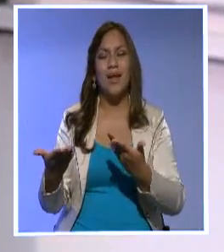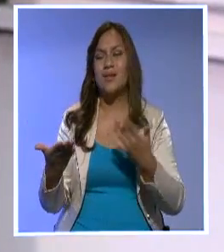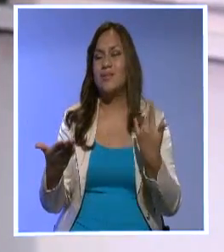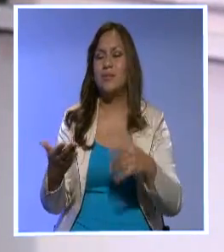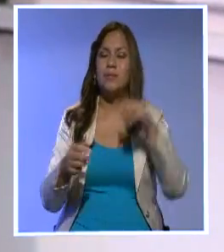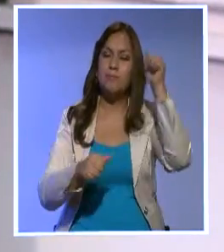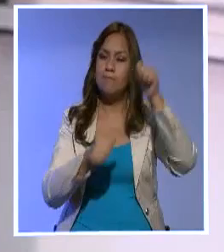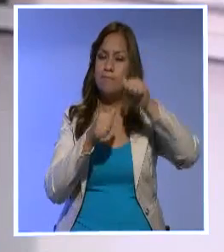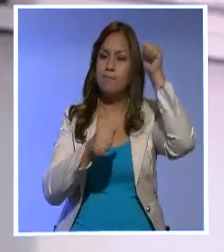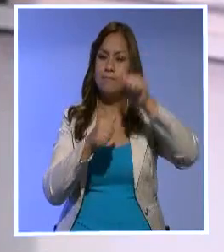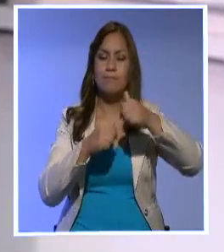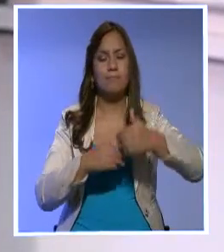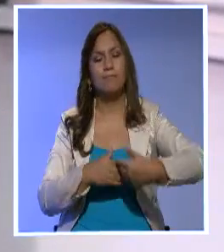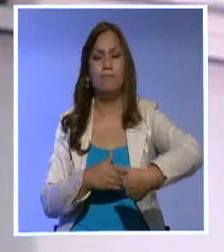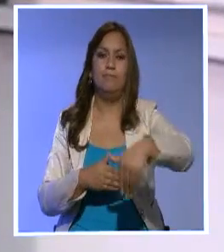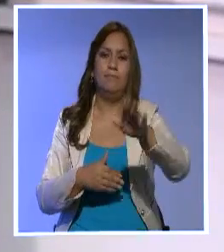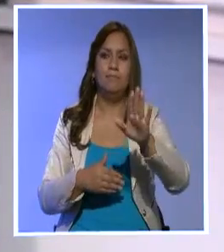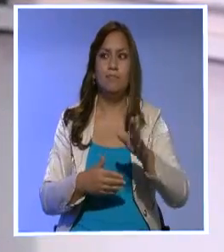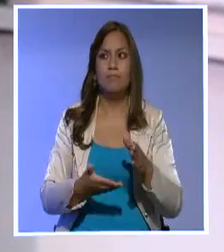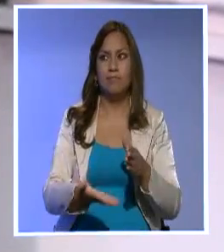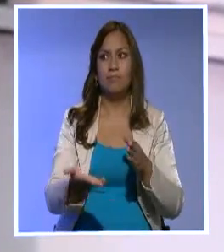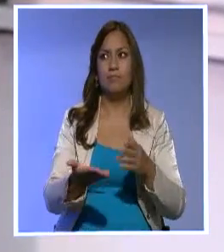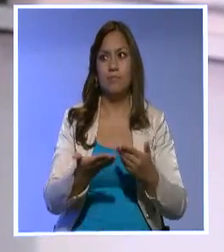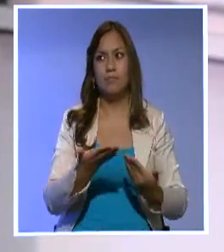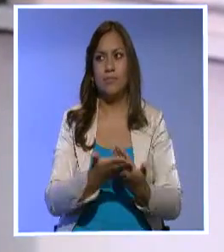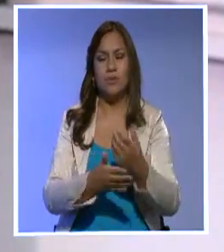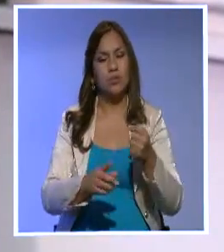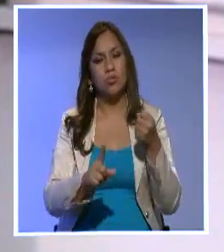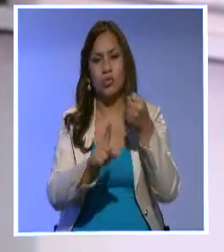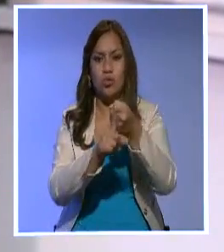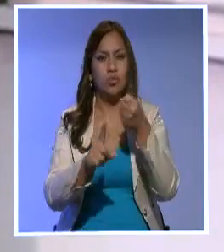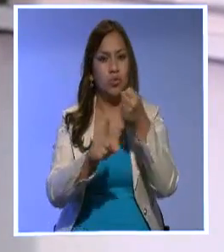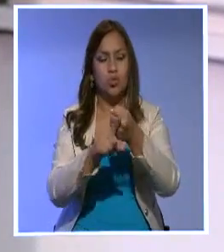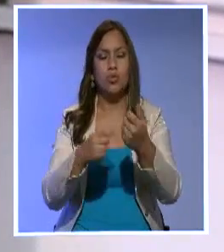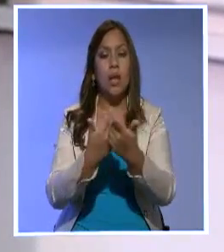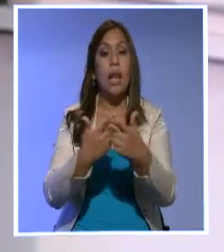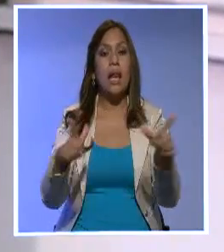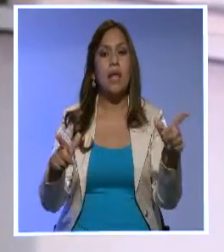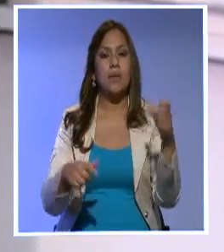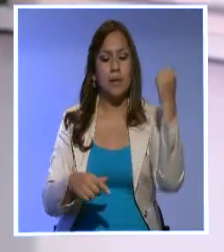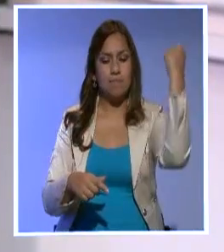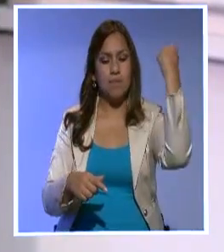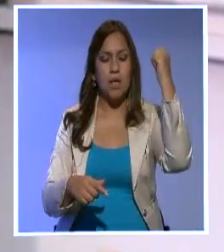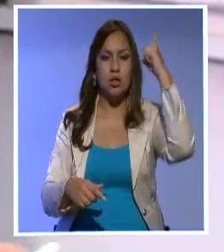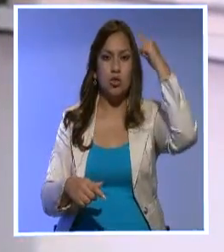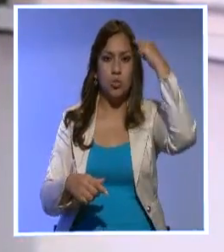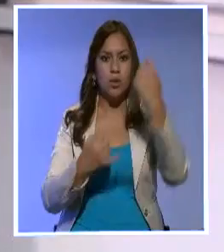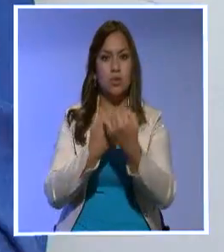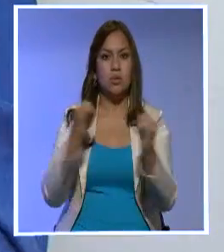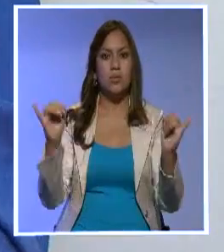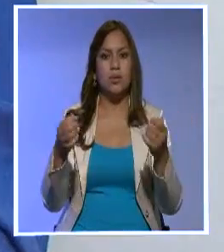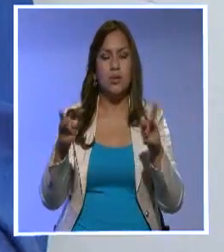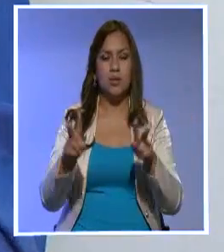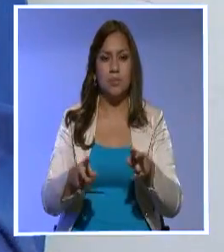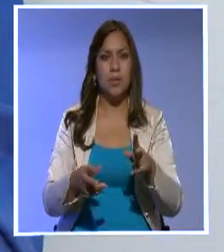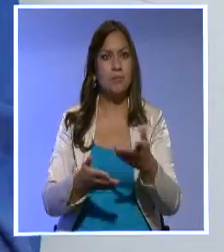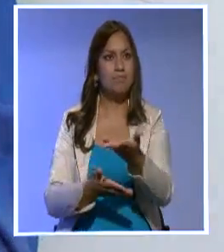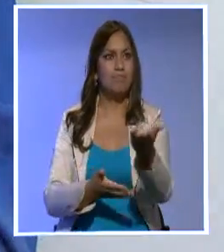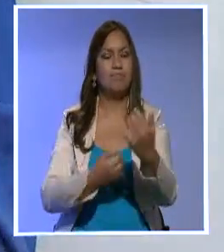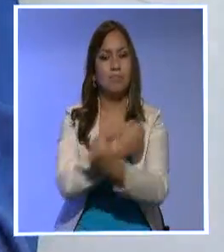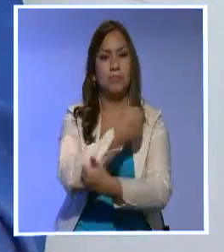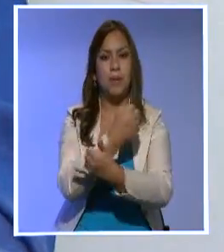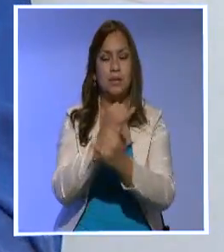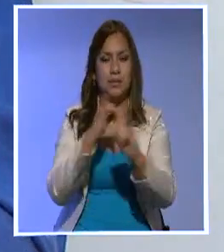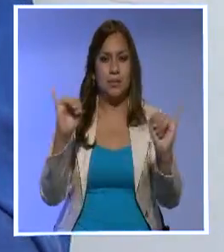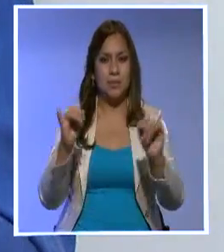y seguirá estando presente en las nuevas generaciones que seguiremos luchando por la libertad la soberanía y la dignidad de nuestros pueblos muy bien presidenta bueno y la